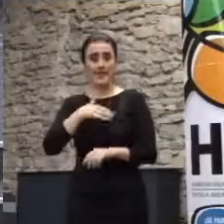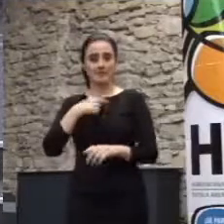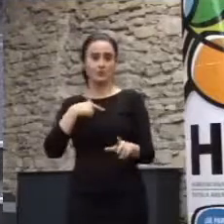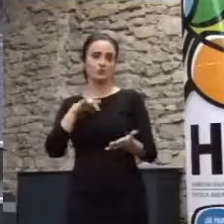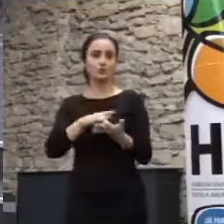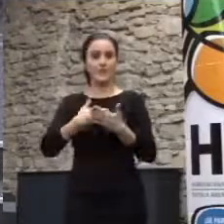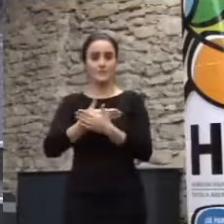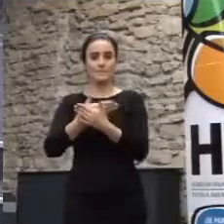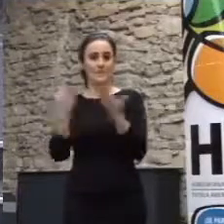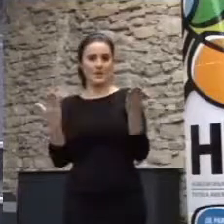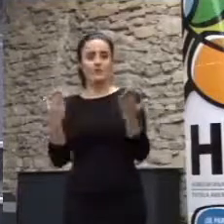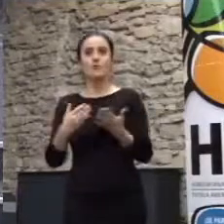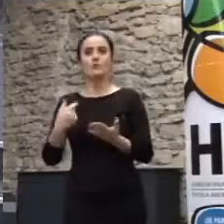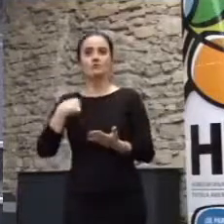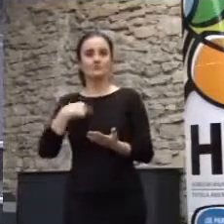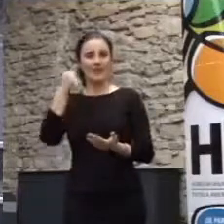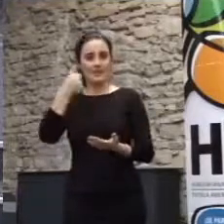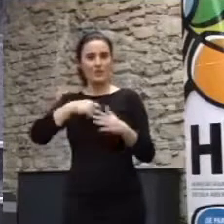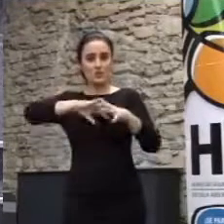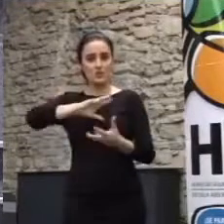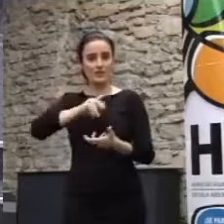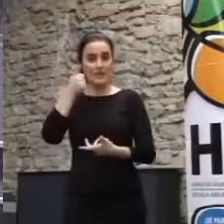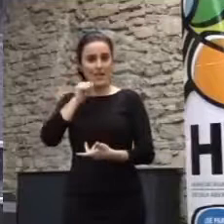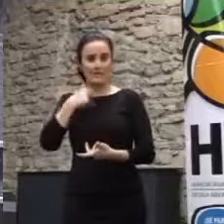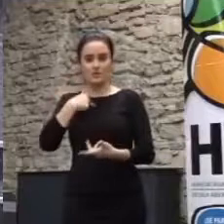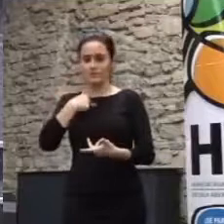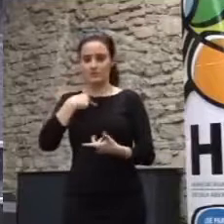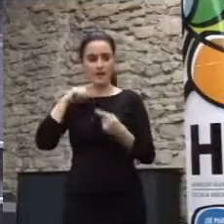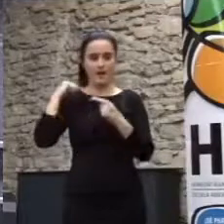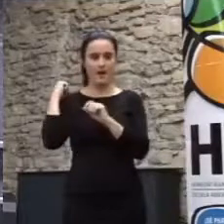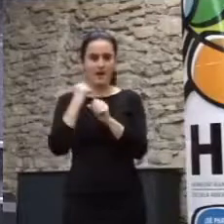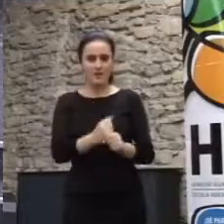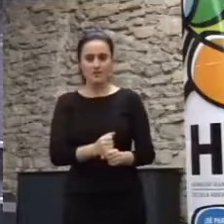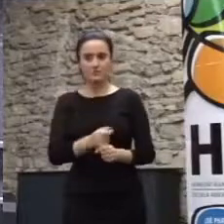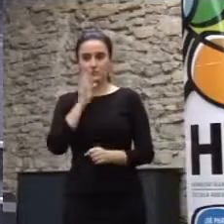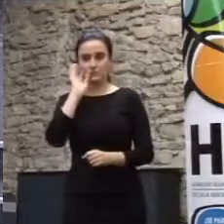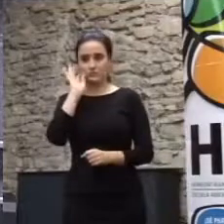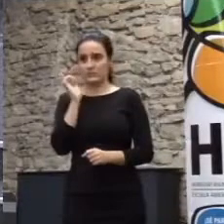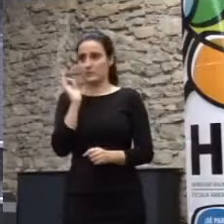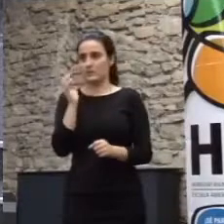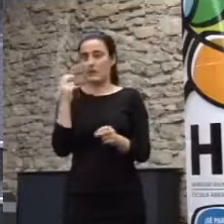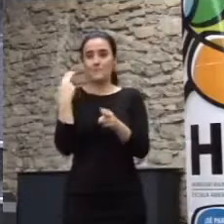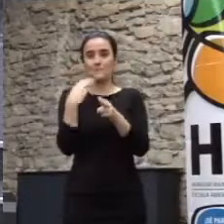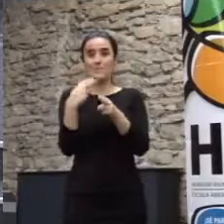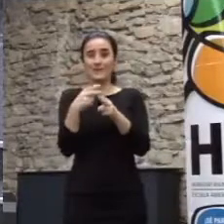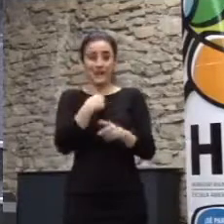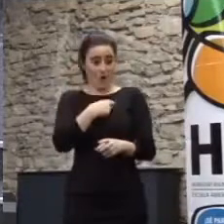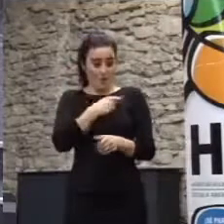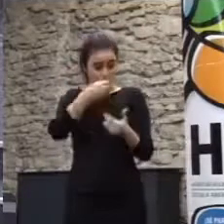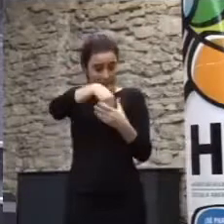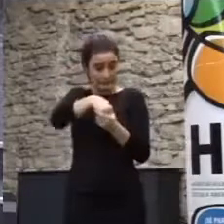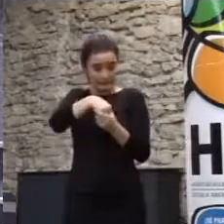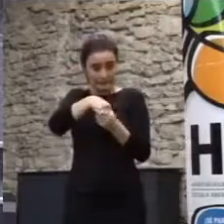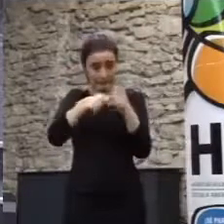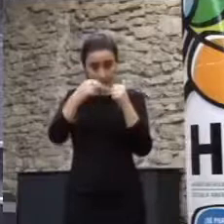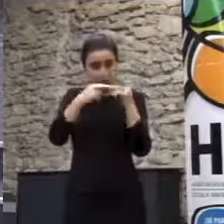Álava, durante varios años, y estaba claro que la política no se cocina en las comisiones. Está claro, como no se